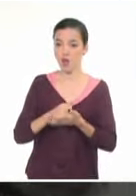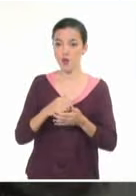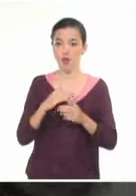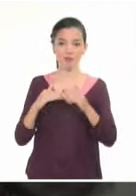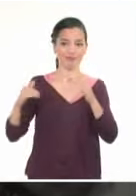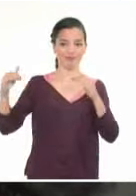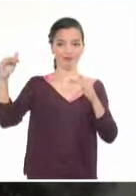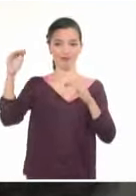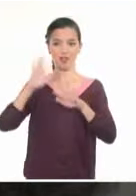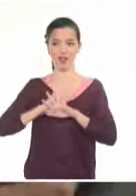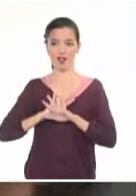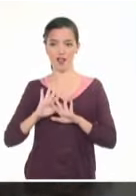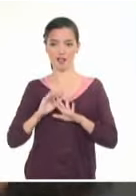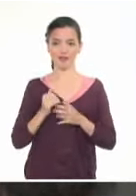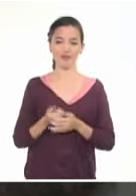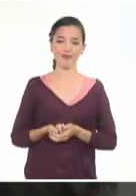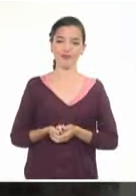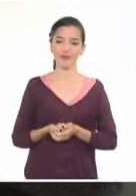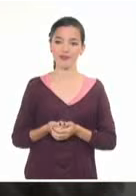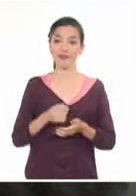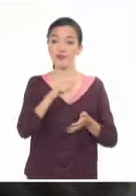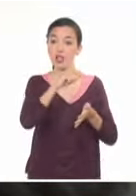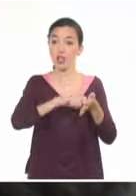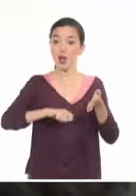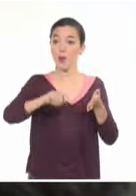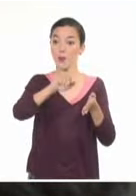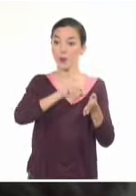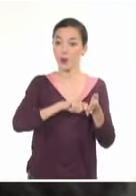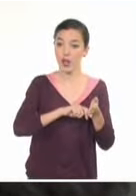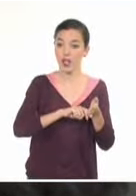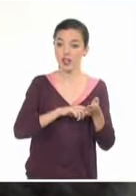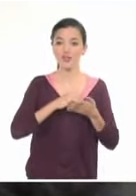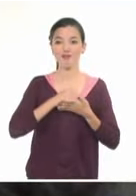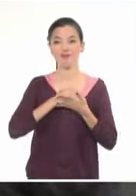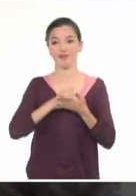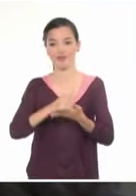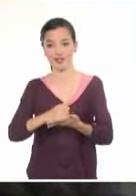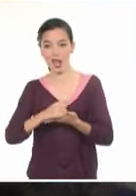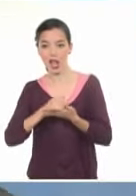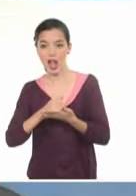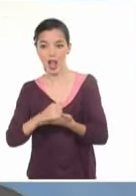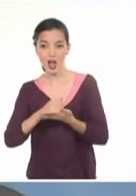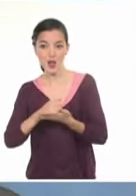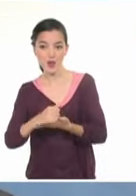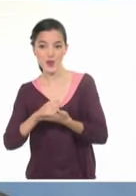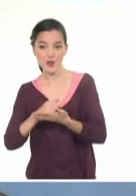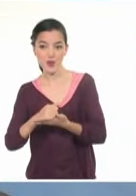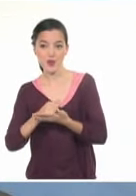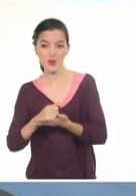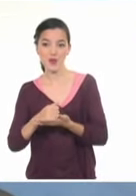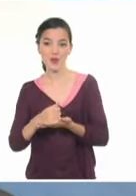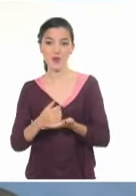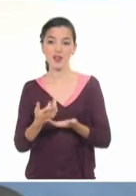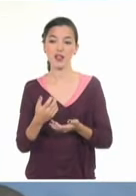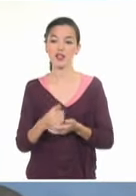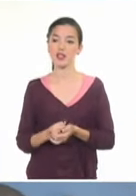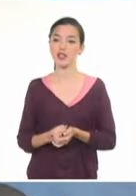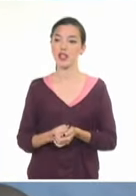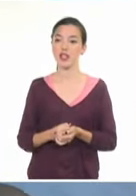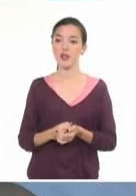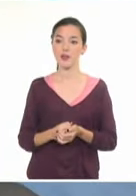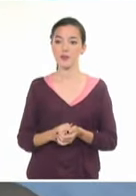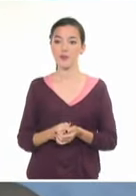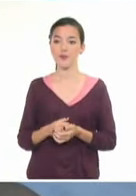Luz es una de las tantas iniciativas que colaboran con pacientes oncológicos y que abre sus brazos hacia otros que se quieran unir.